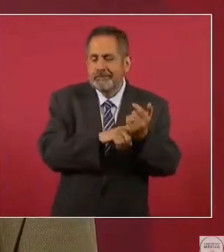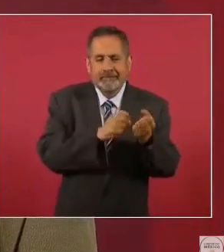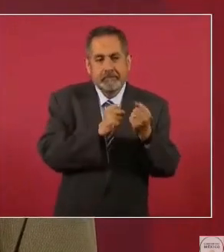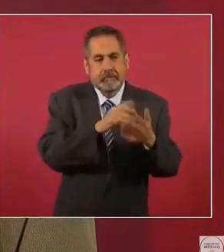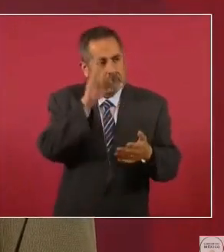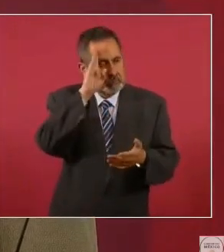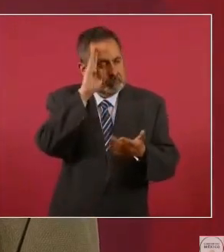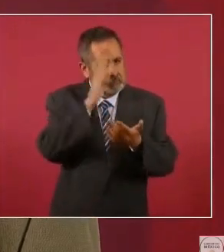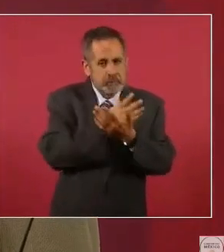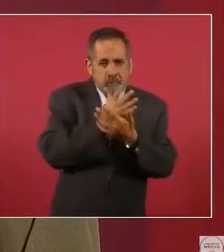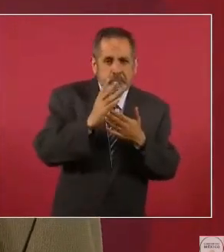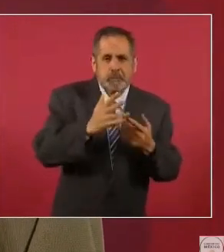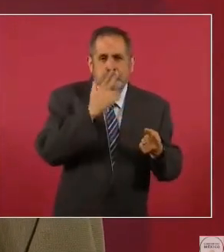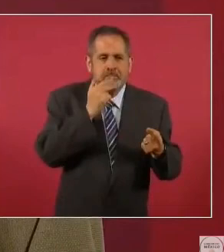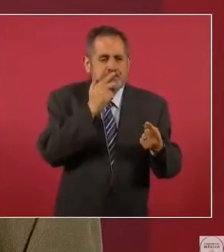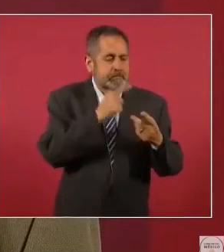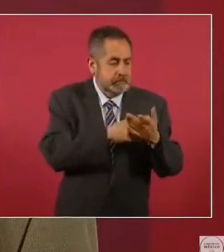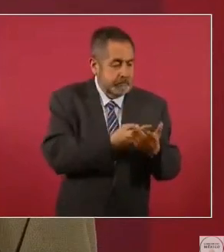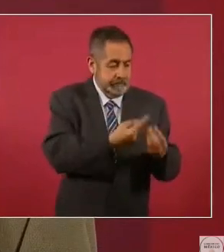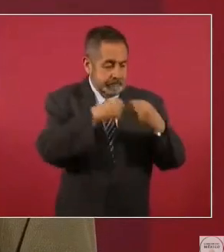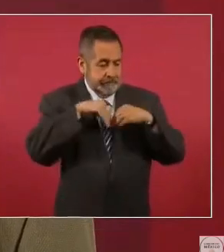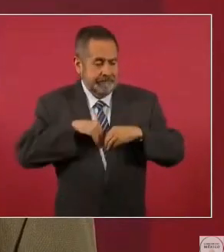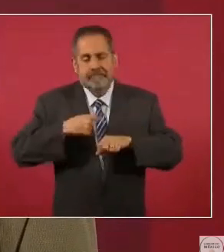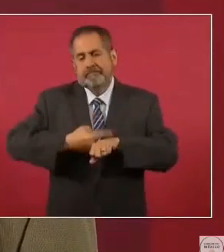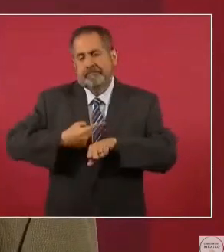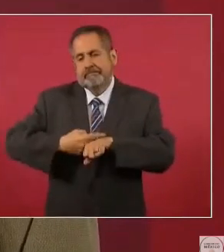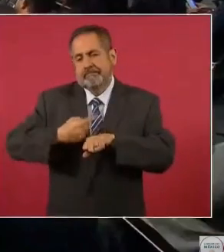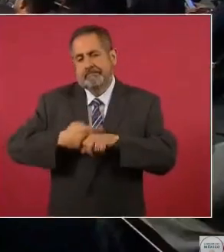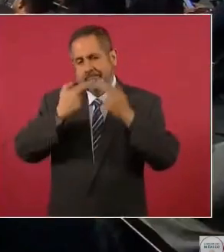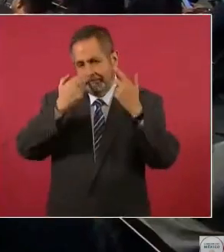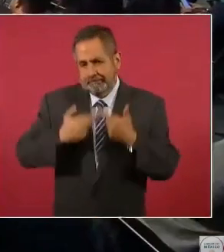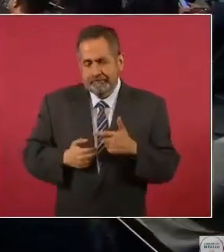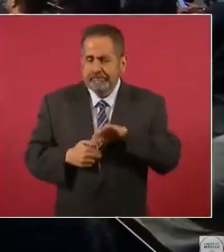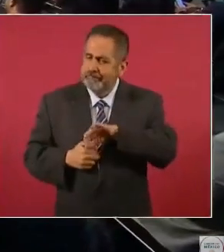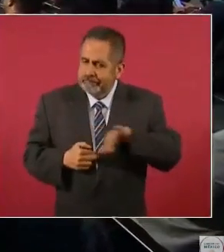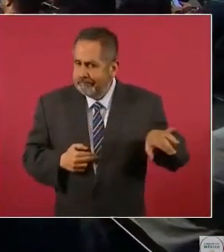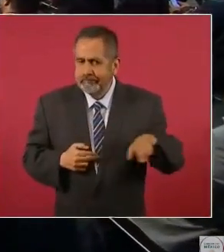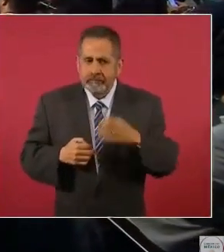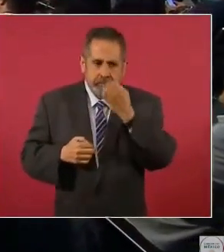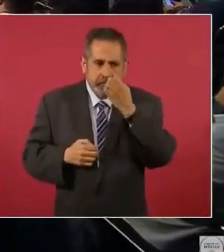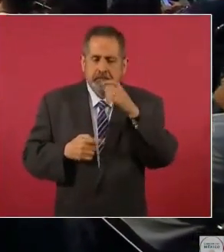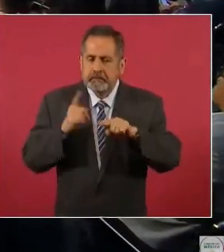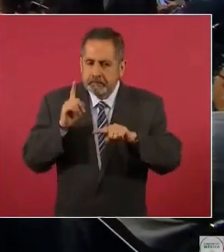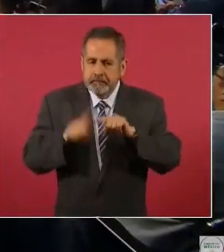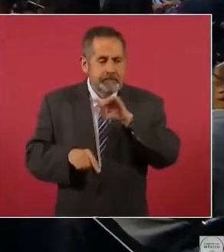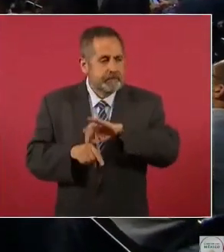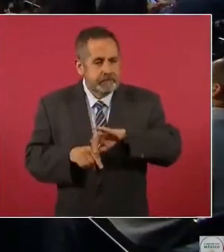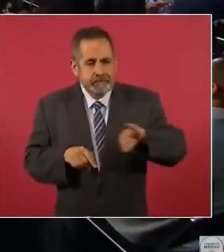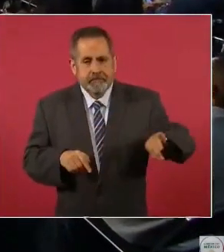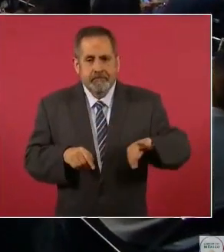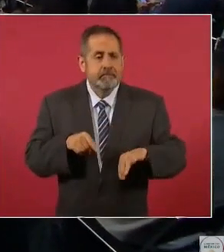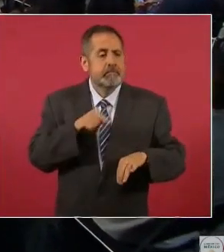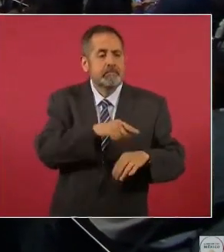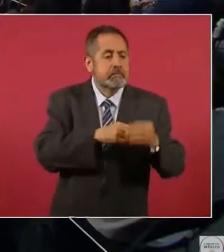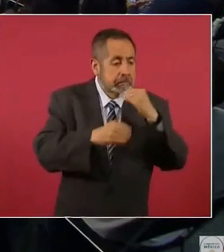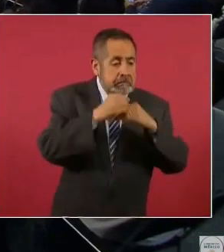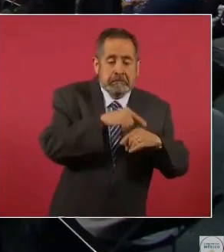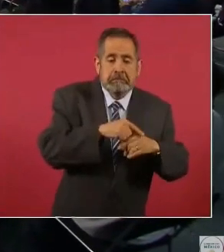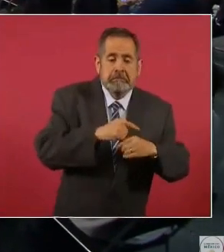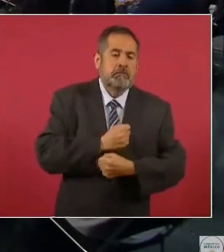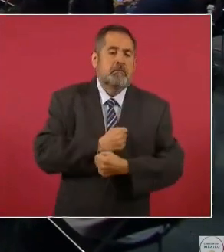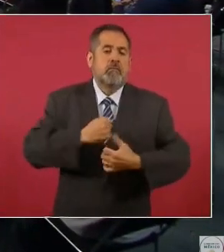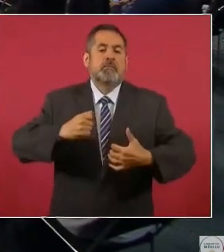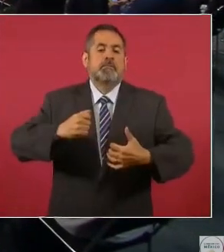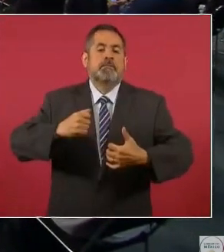en exceso de alimentos críticos que causan muchas enfermedades, incrementan el riesgo de obesidad y a la larga el riesgo